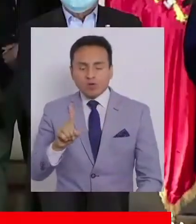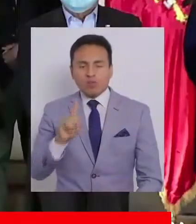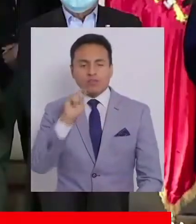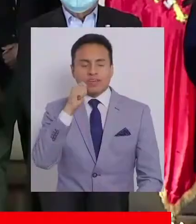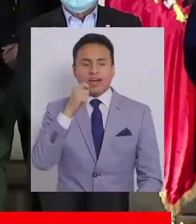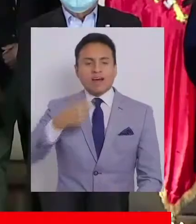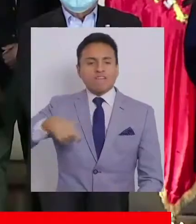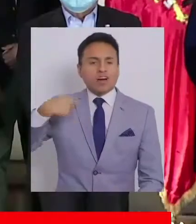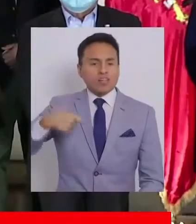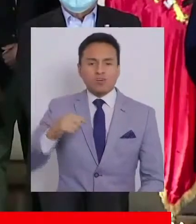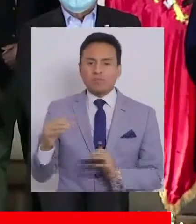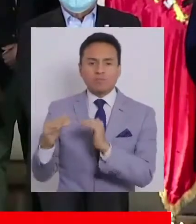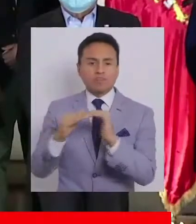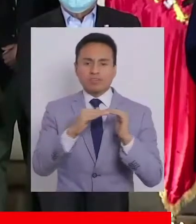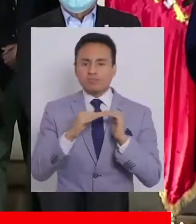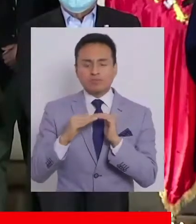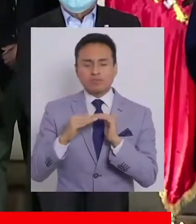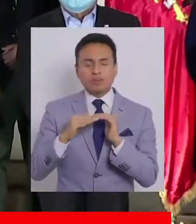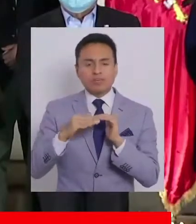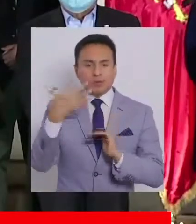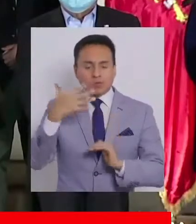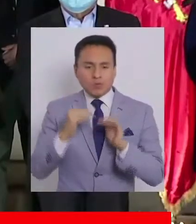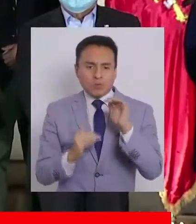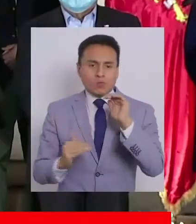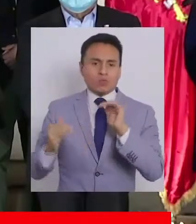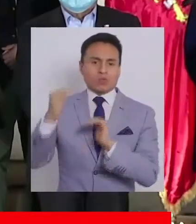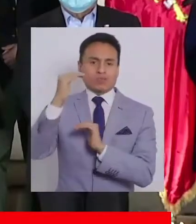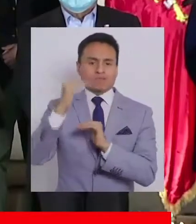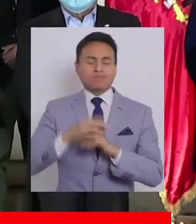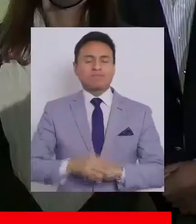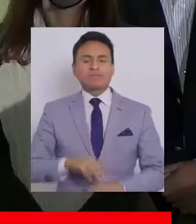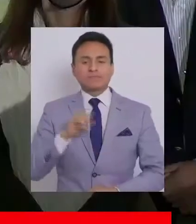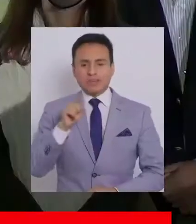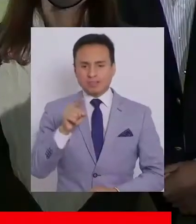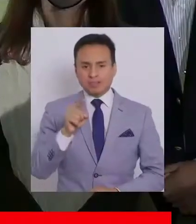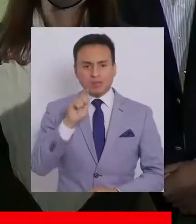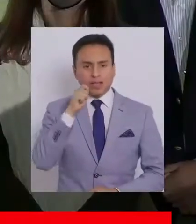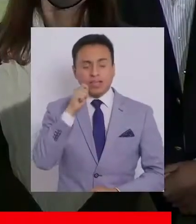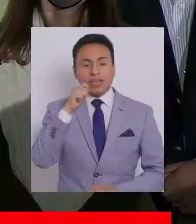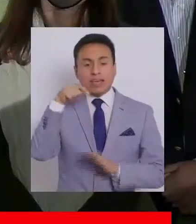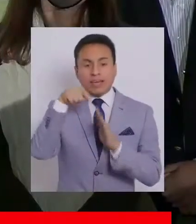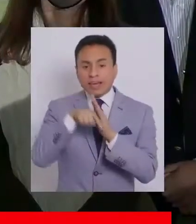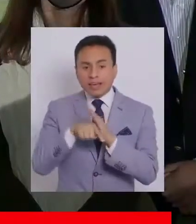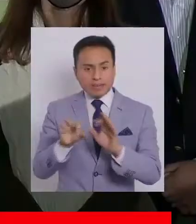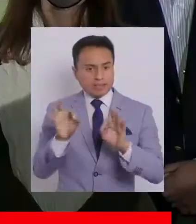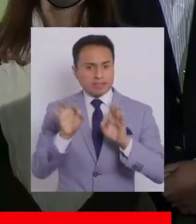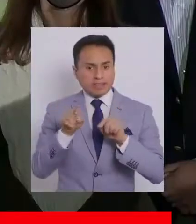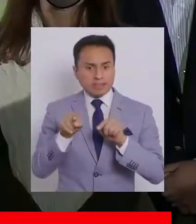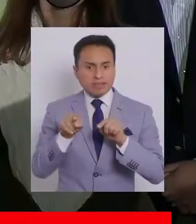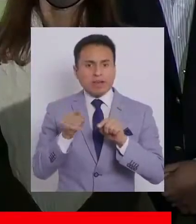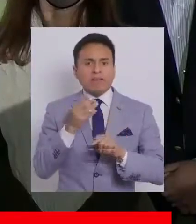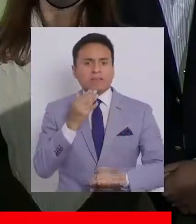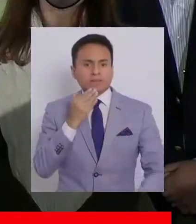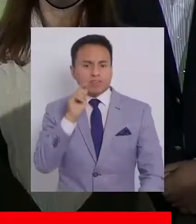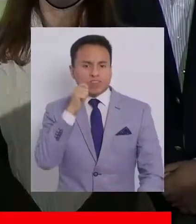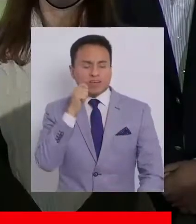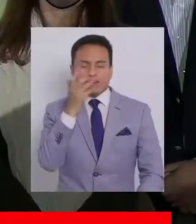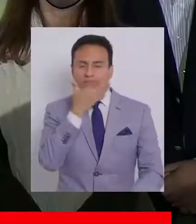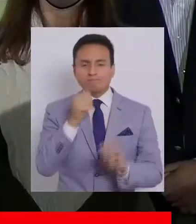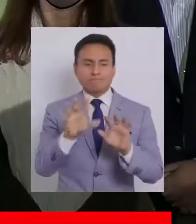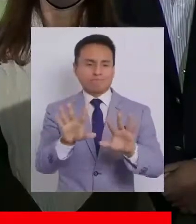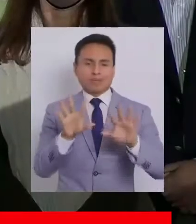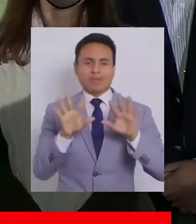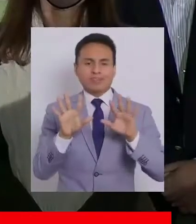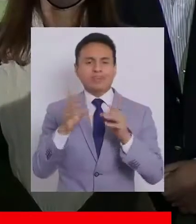mismo valor y la misma trascendencia. Eso no es solo la esencia, es también la belleza de